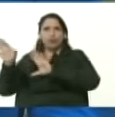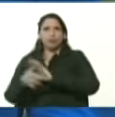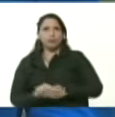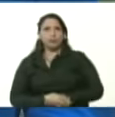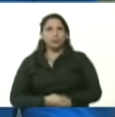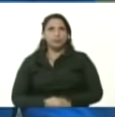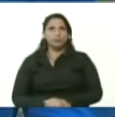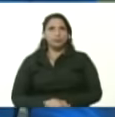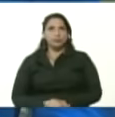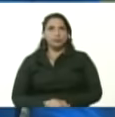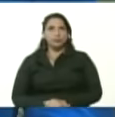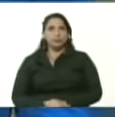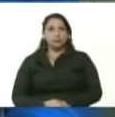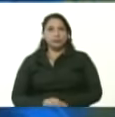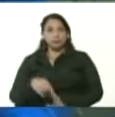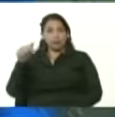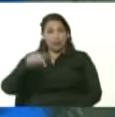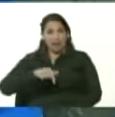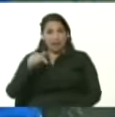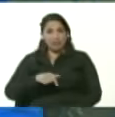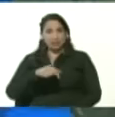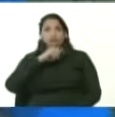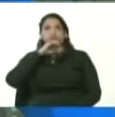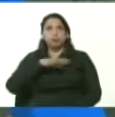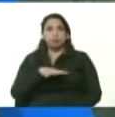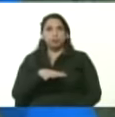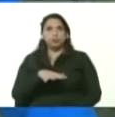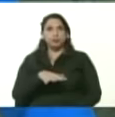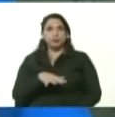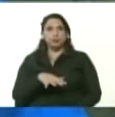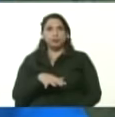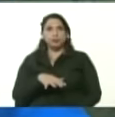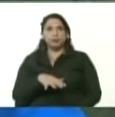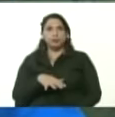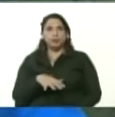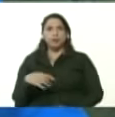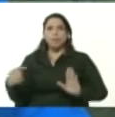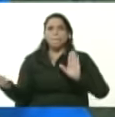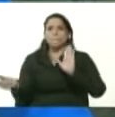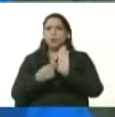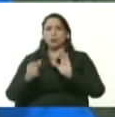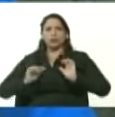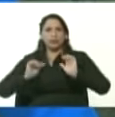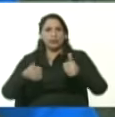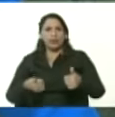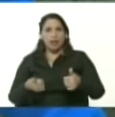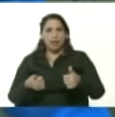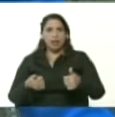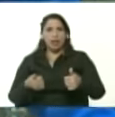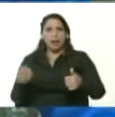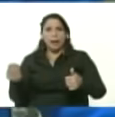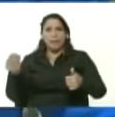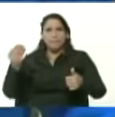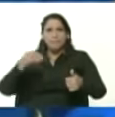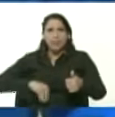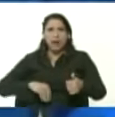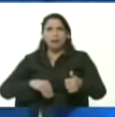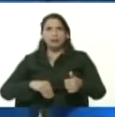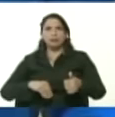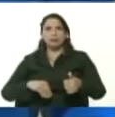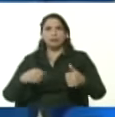Este precedente sería el punto inicial del más contumaz